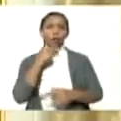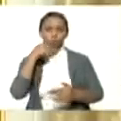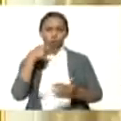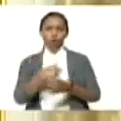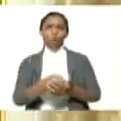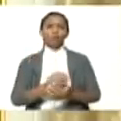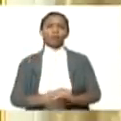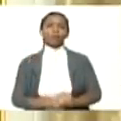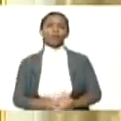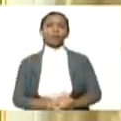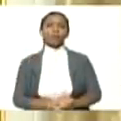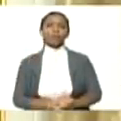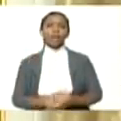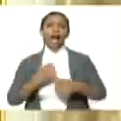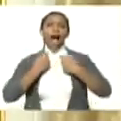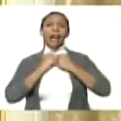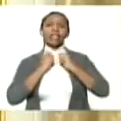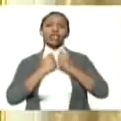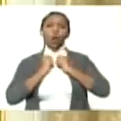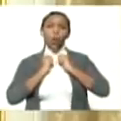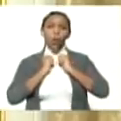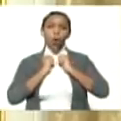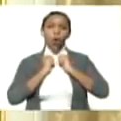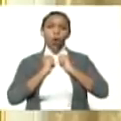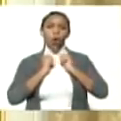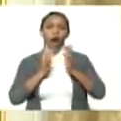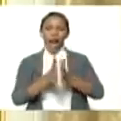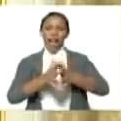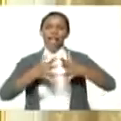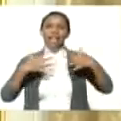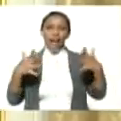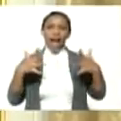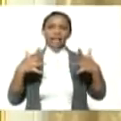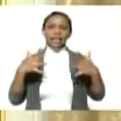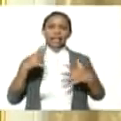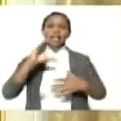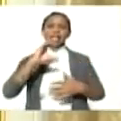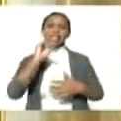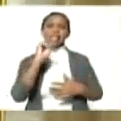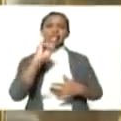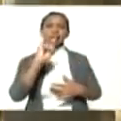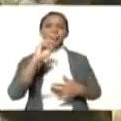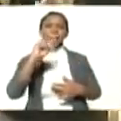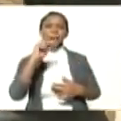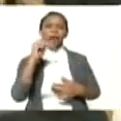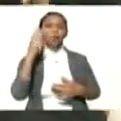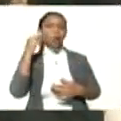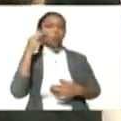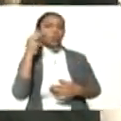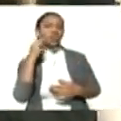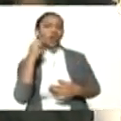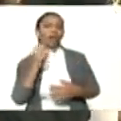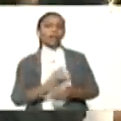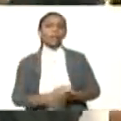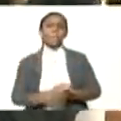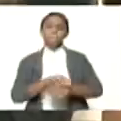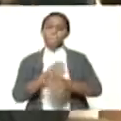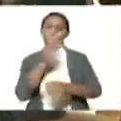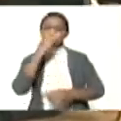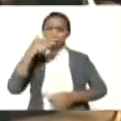llamarlo: Aristóbulo el Gran Cimarrón, Aristóbulo el Cimarrón